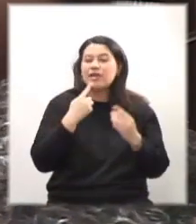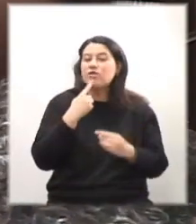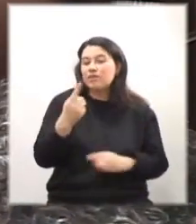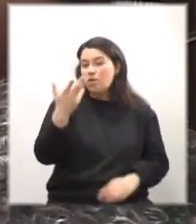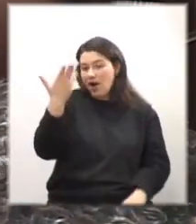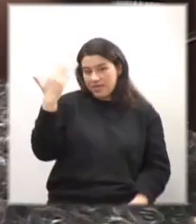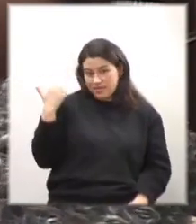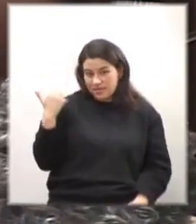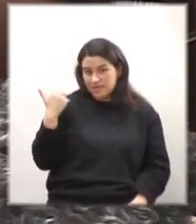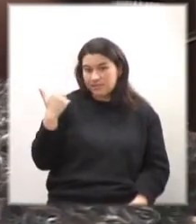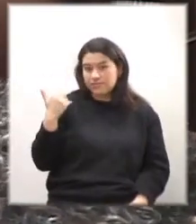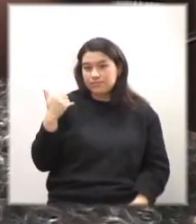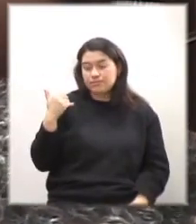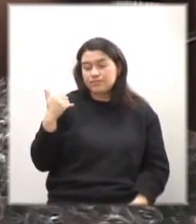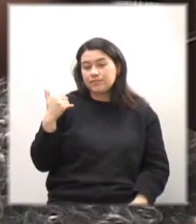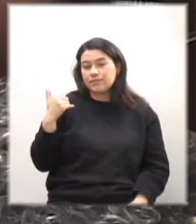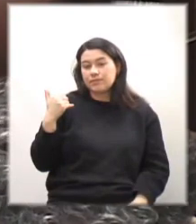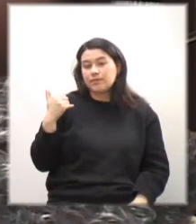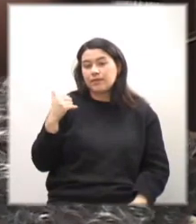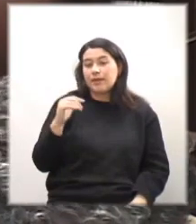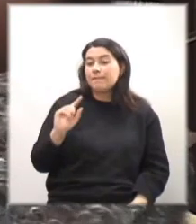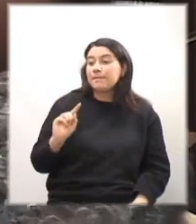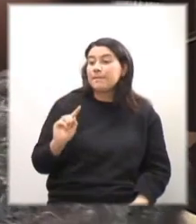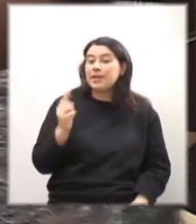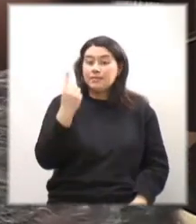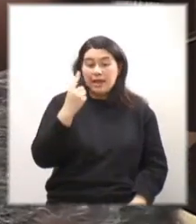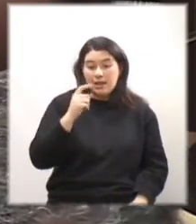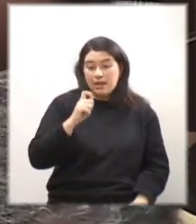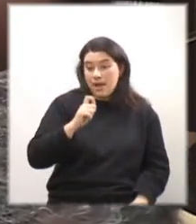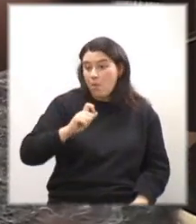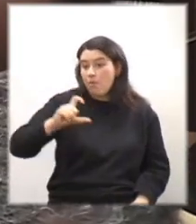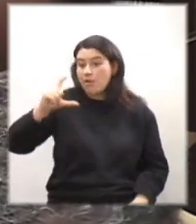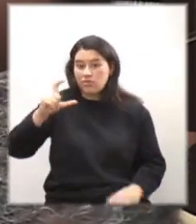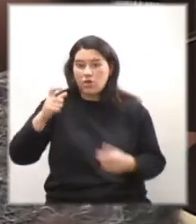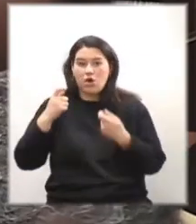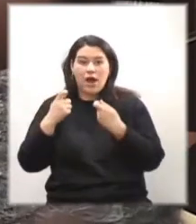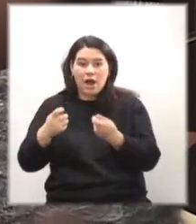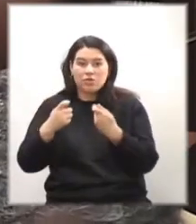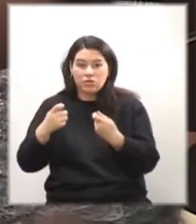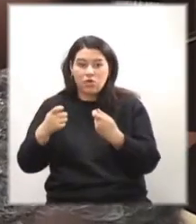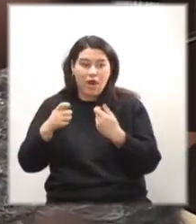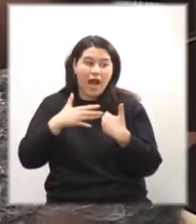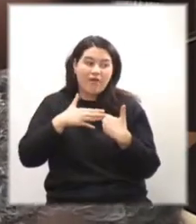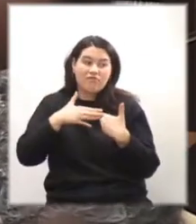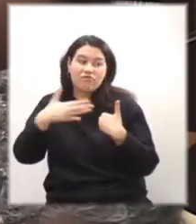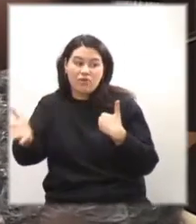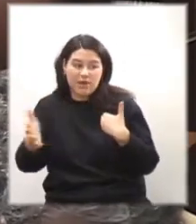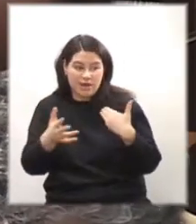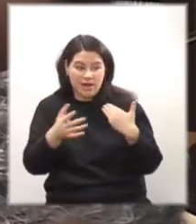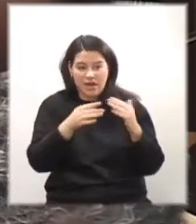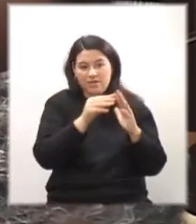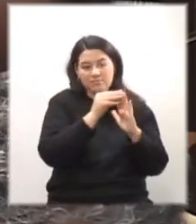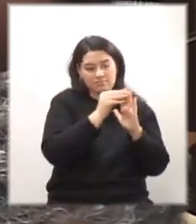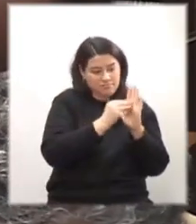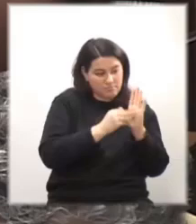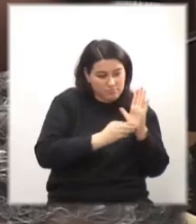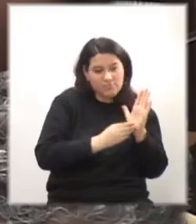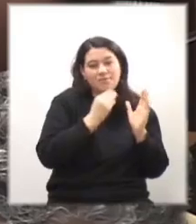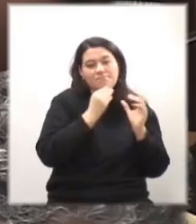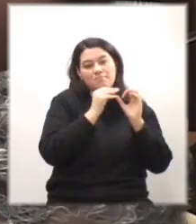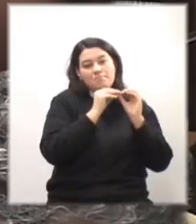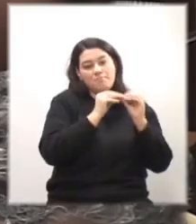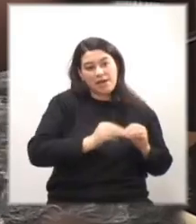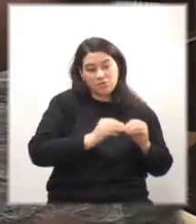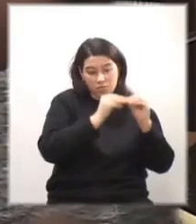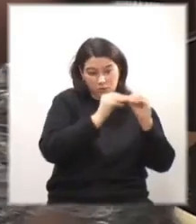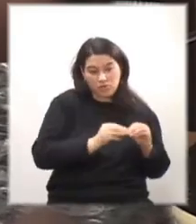comentábamos antes, es que los principales incrementos del gasto se realicen por fuera del marco presupuestal y fiscal,